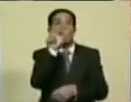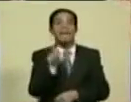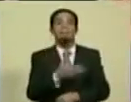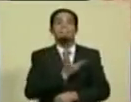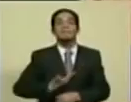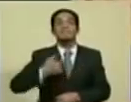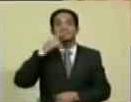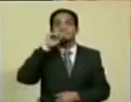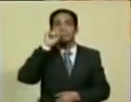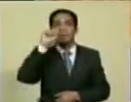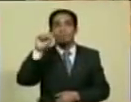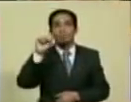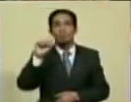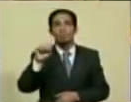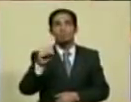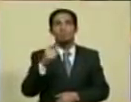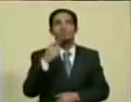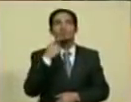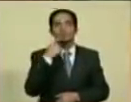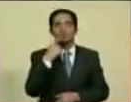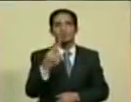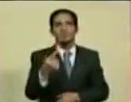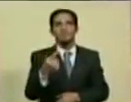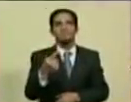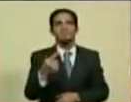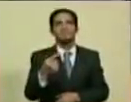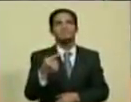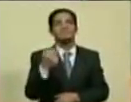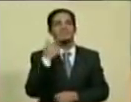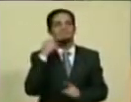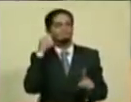dicho: hemos evolucionado hacia un nuevo Estado,